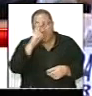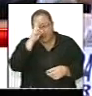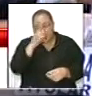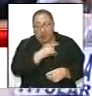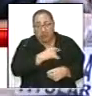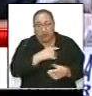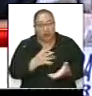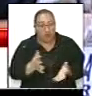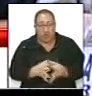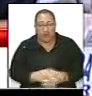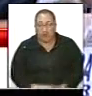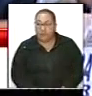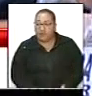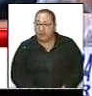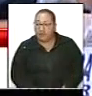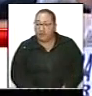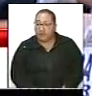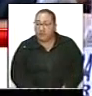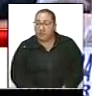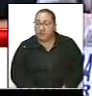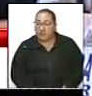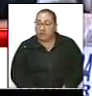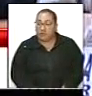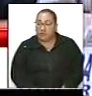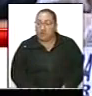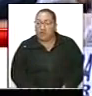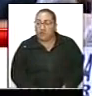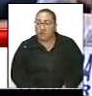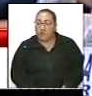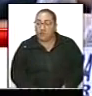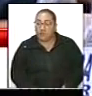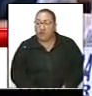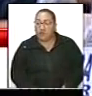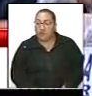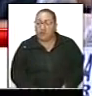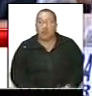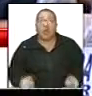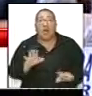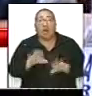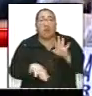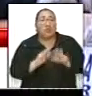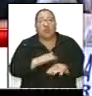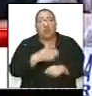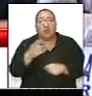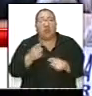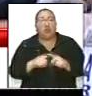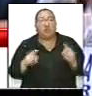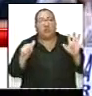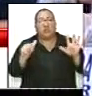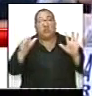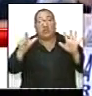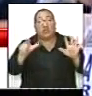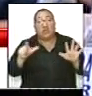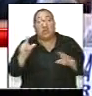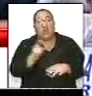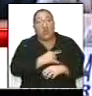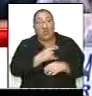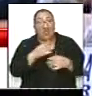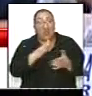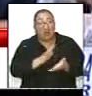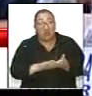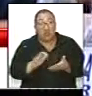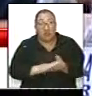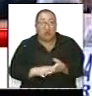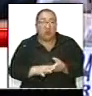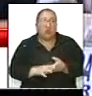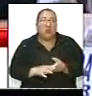del país. Pero pasado es esa etapa, que es cierto, aún no se pasa, pero ya con 67 universidades licenciadas, creo